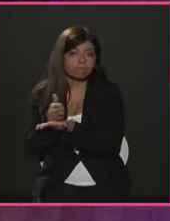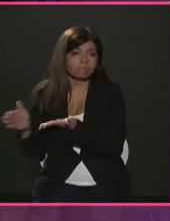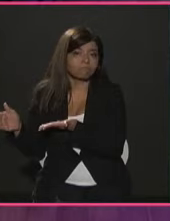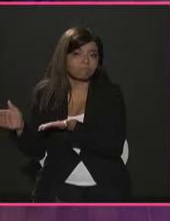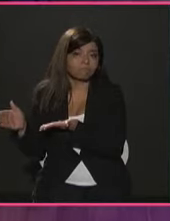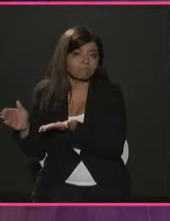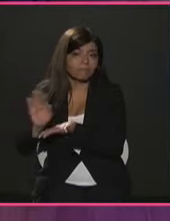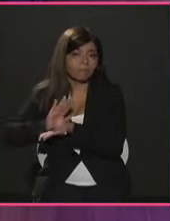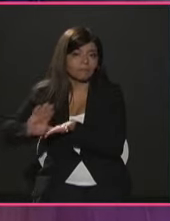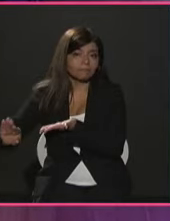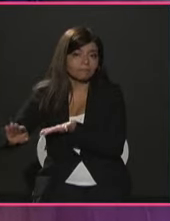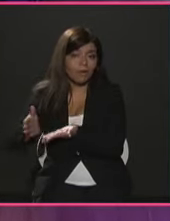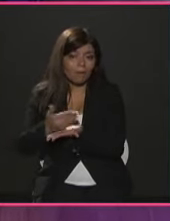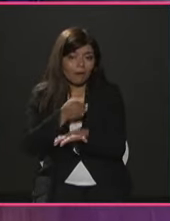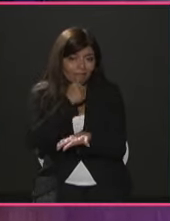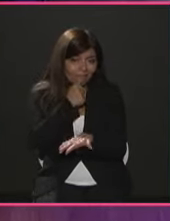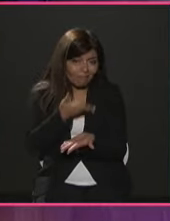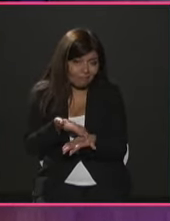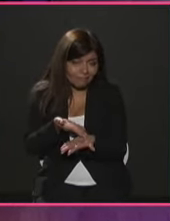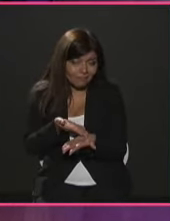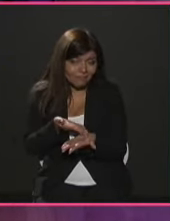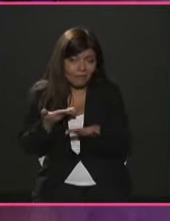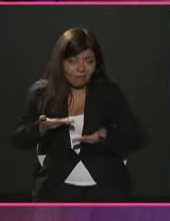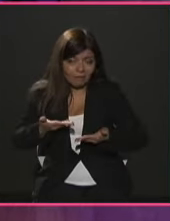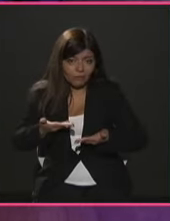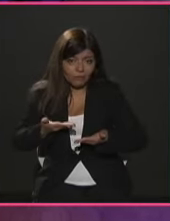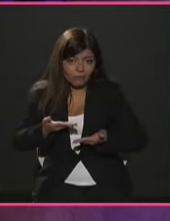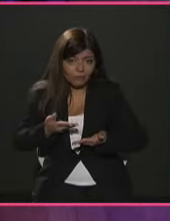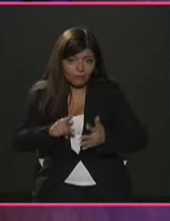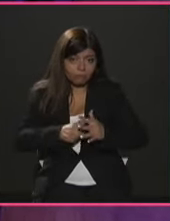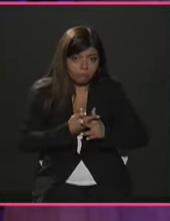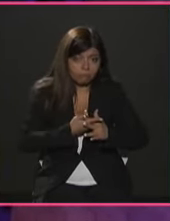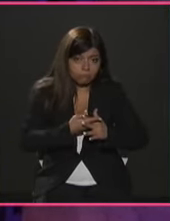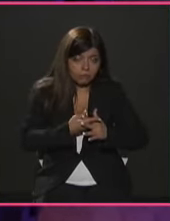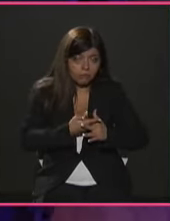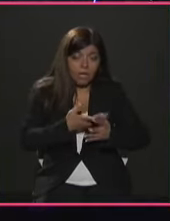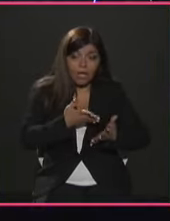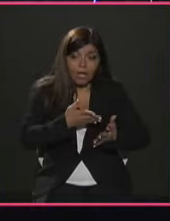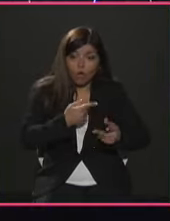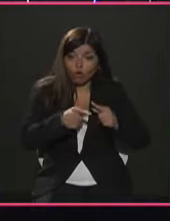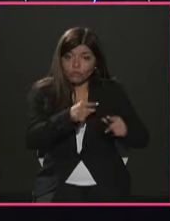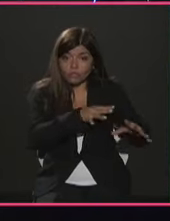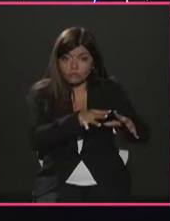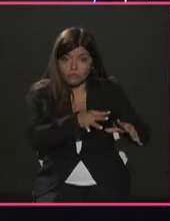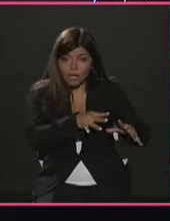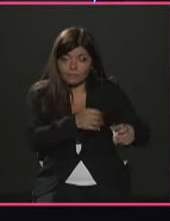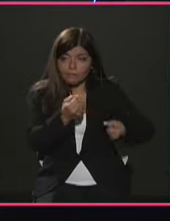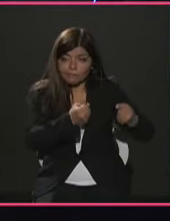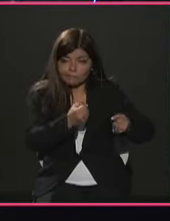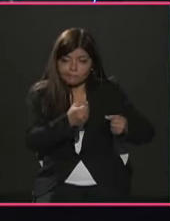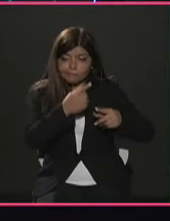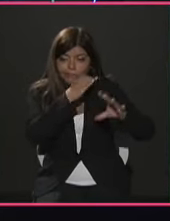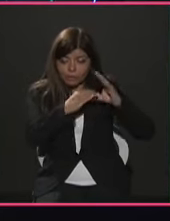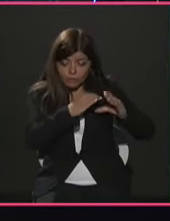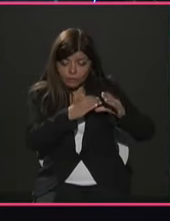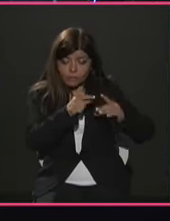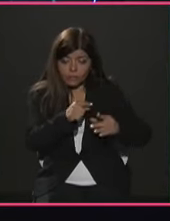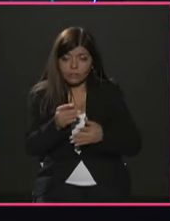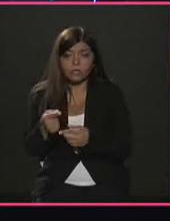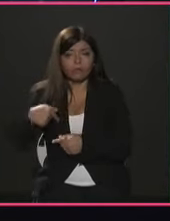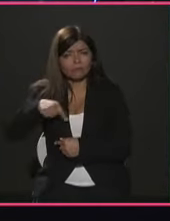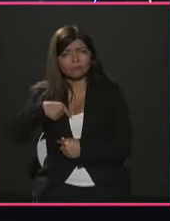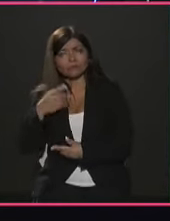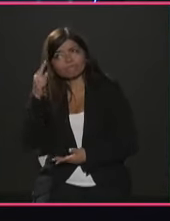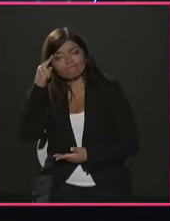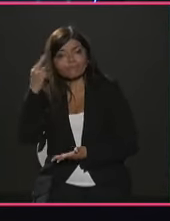obsoletos Eh y además con estas brechas que yo les mencionaba Entonces cuando uno dice como como planificador